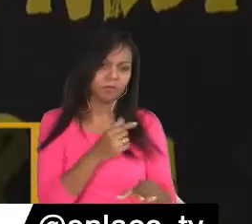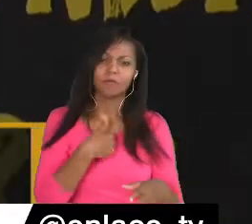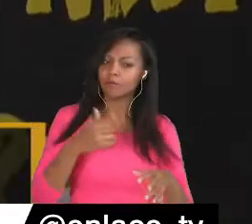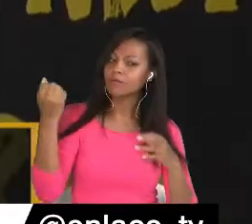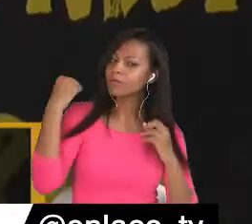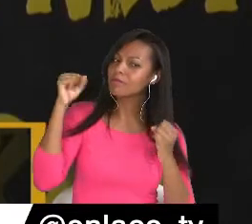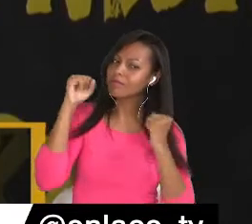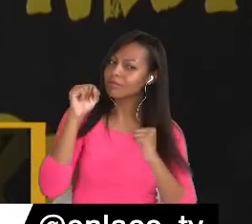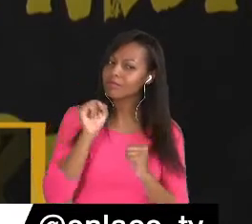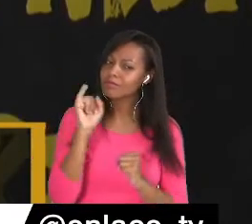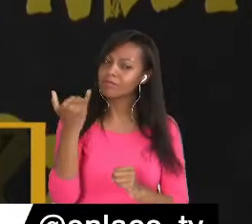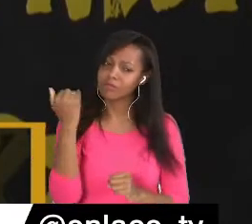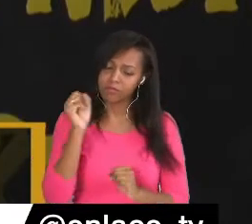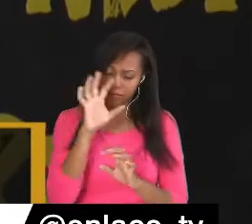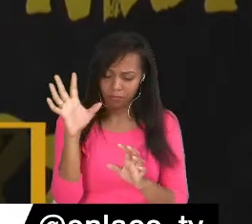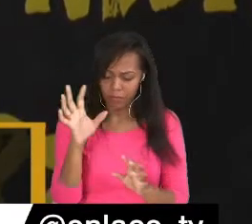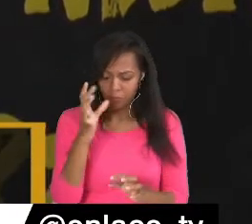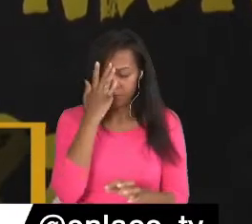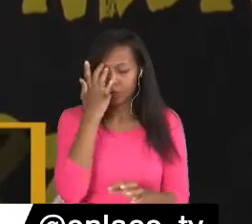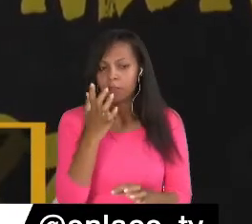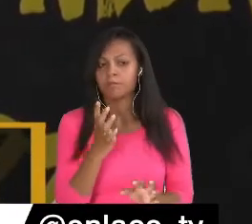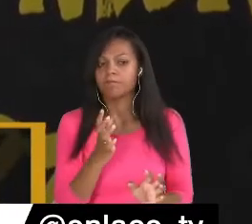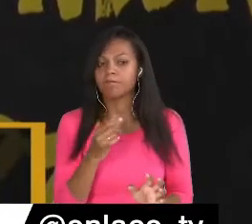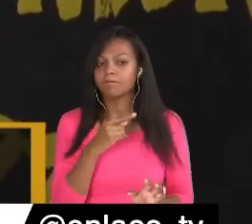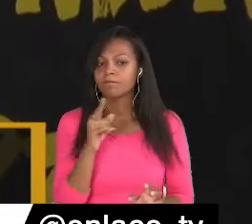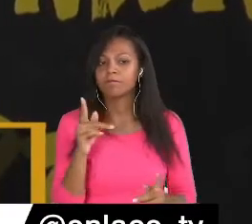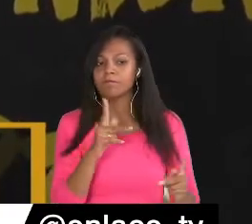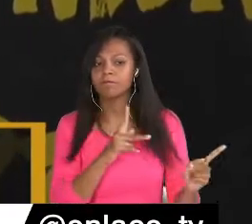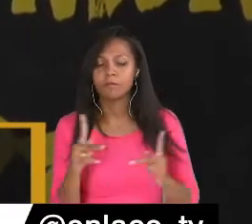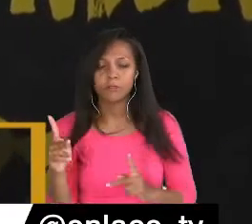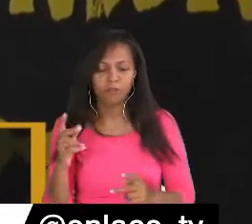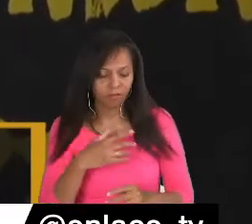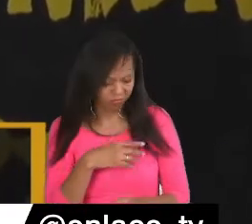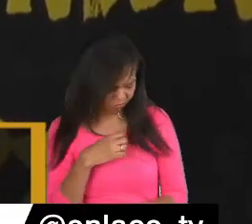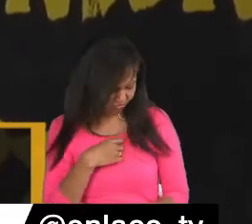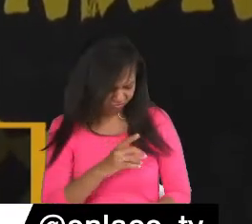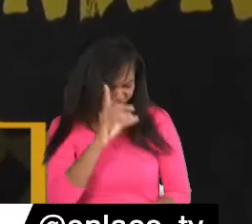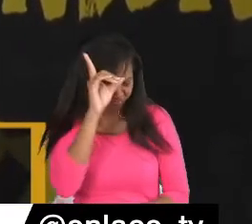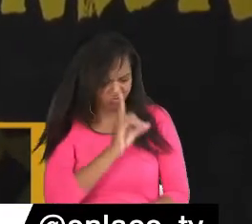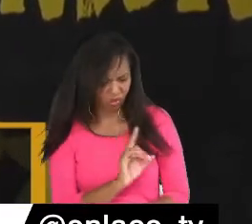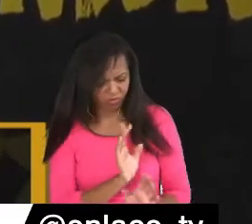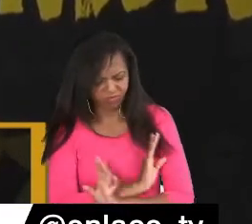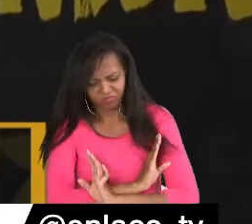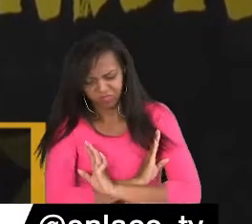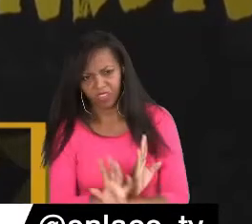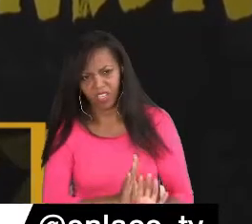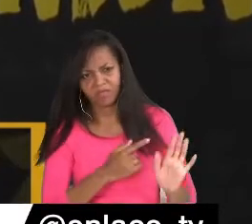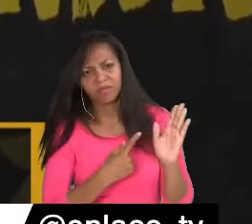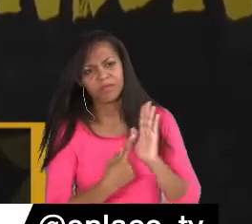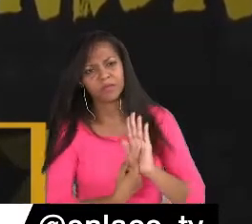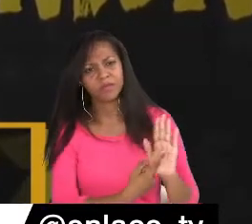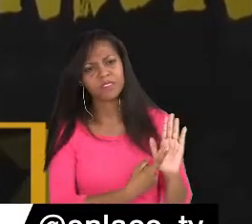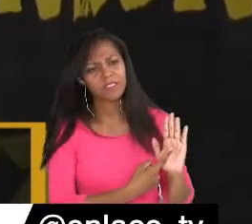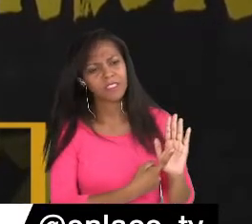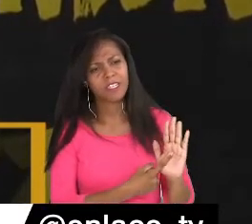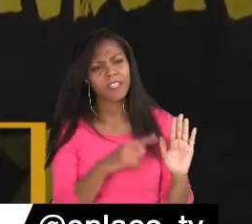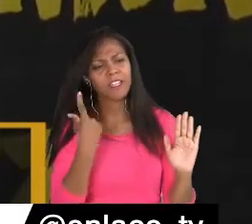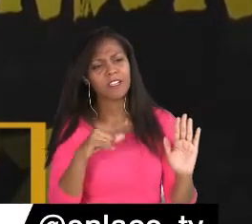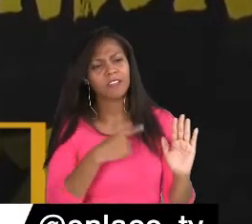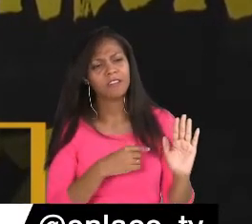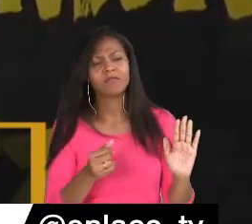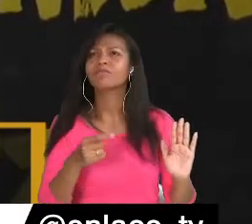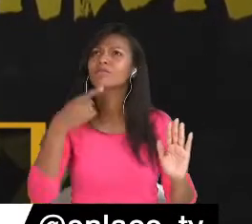Porque la actitud que ha tomado muchas personas frente a esto que es una violación de la ley